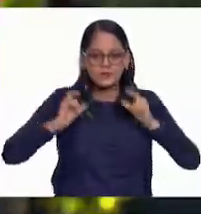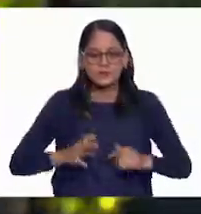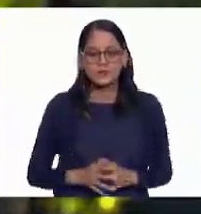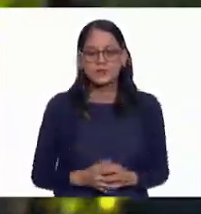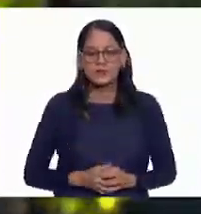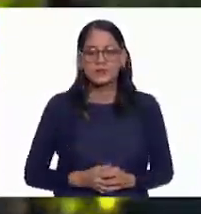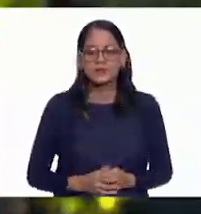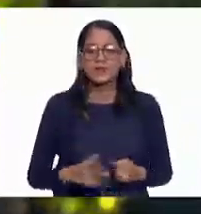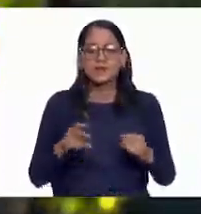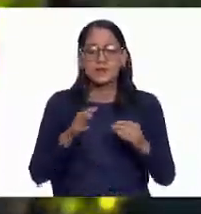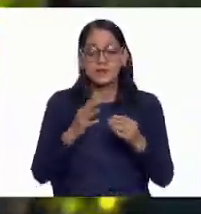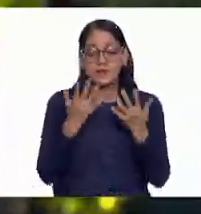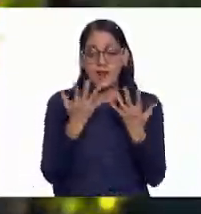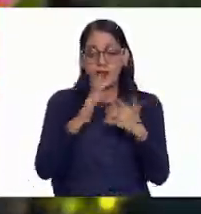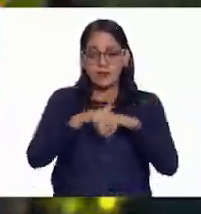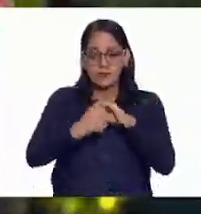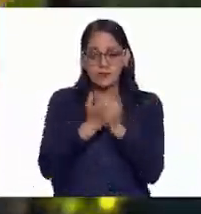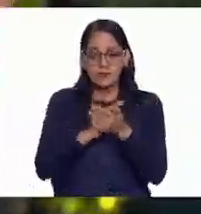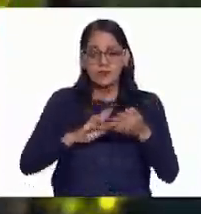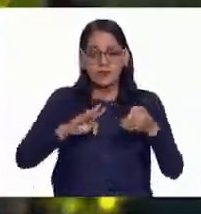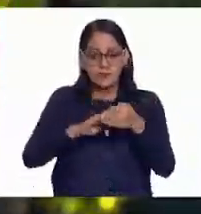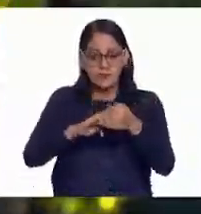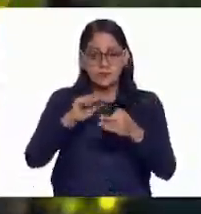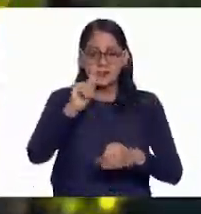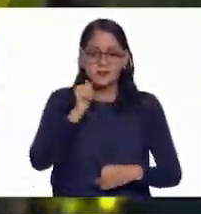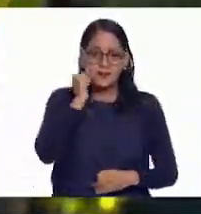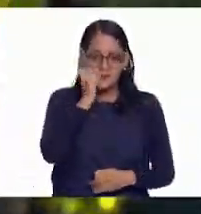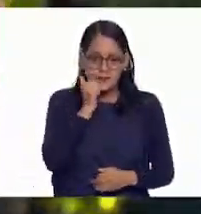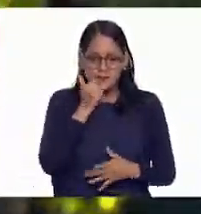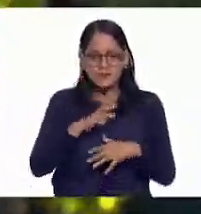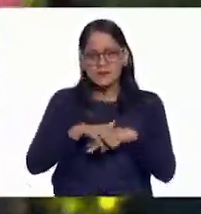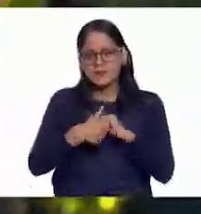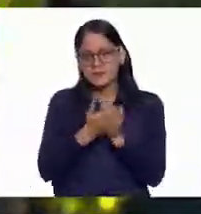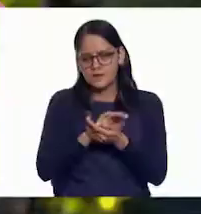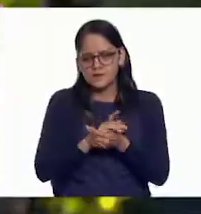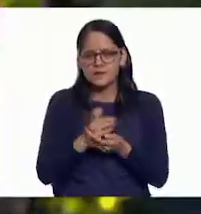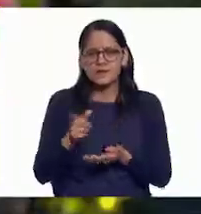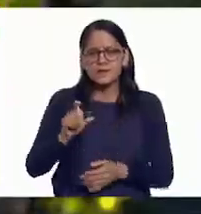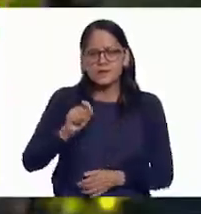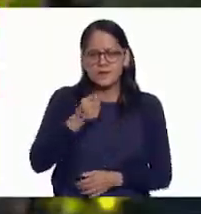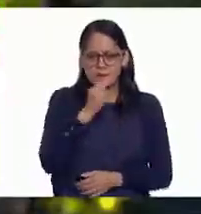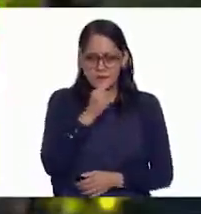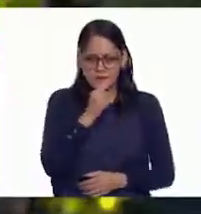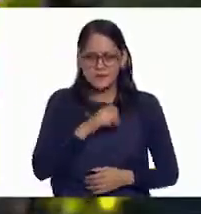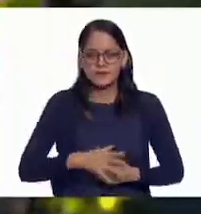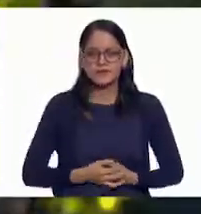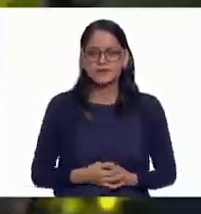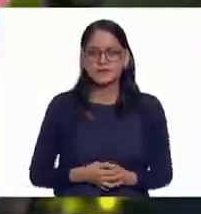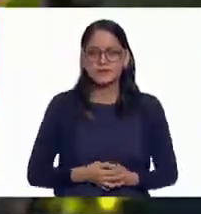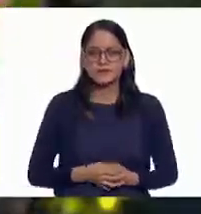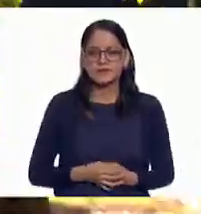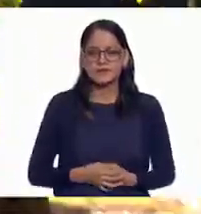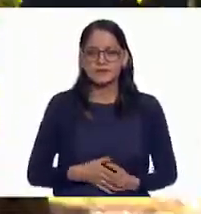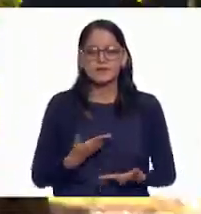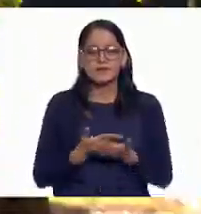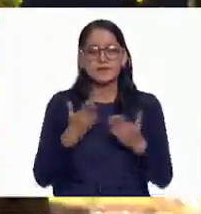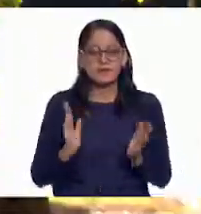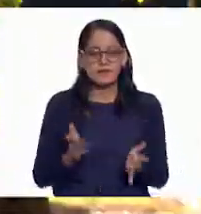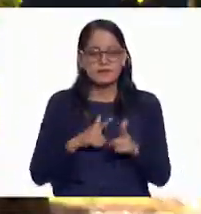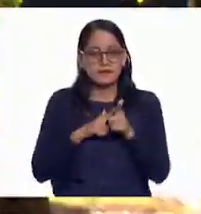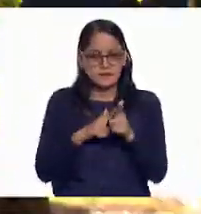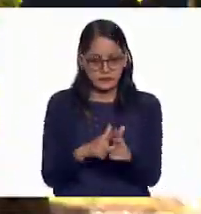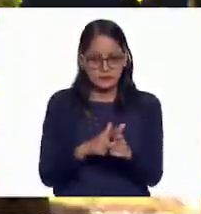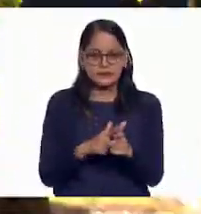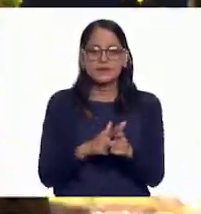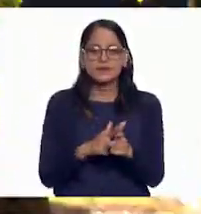cubrebocas. Lava tus manos frecuentemente con agua y con jabón, por lo menos durante 20 segundos. Ahora